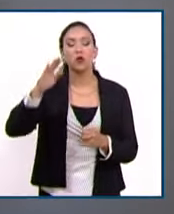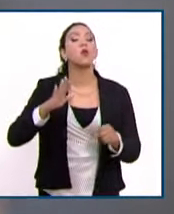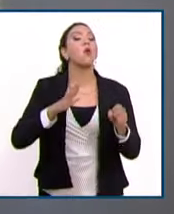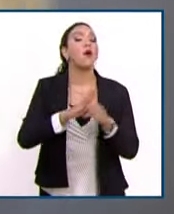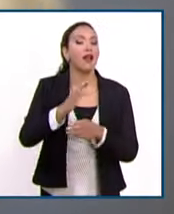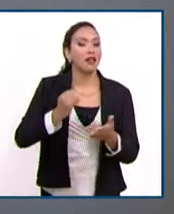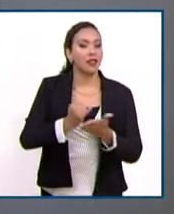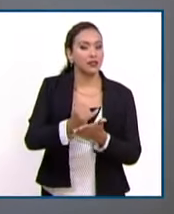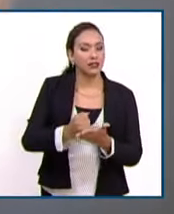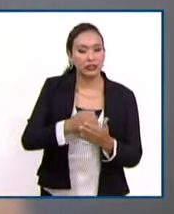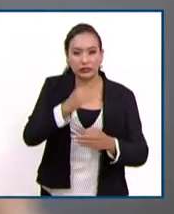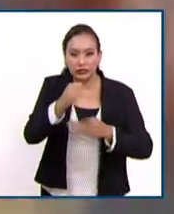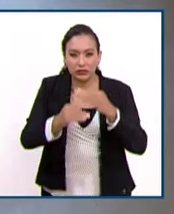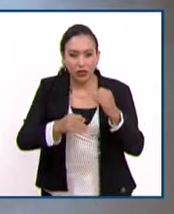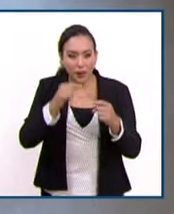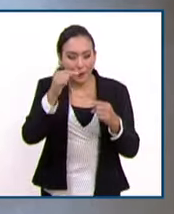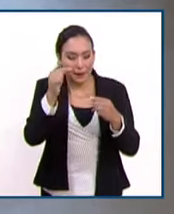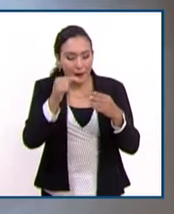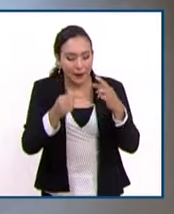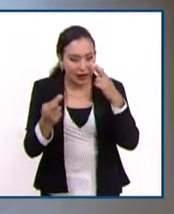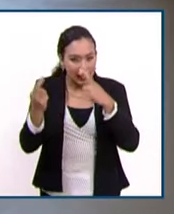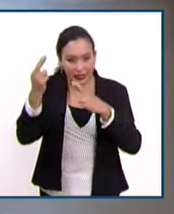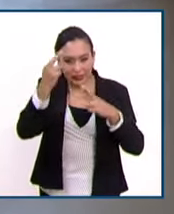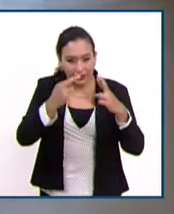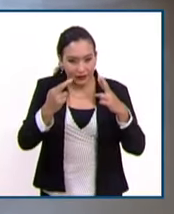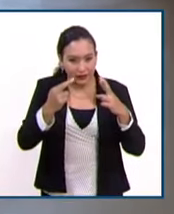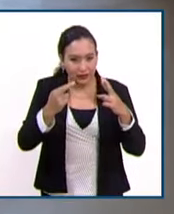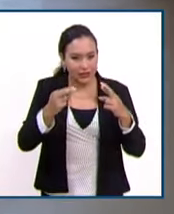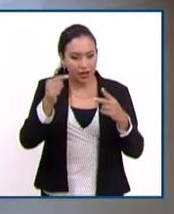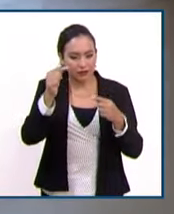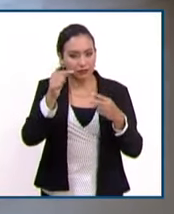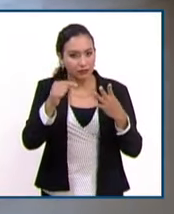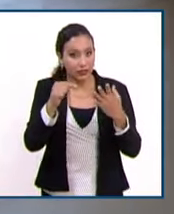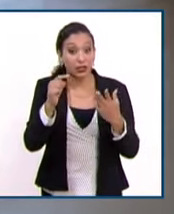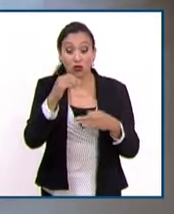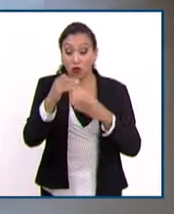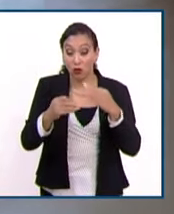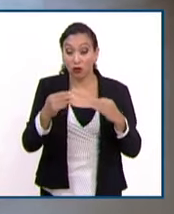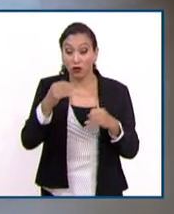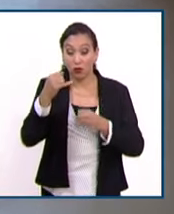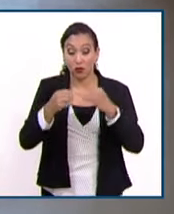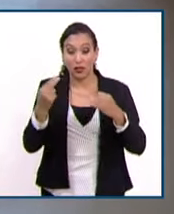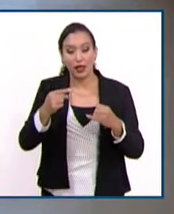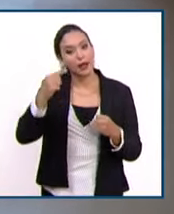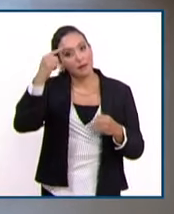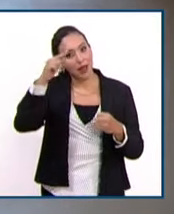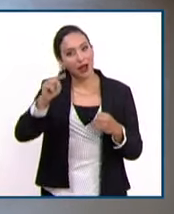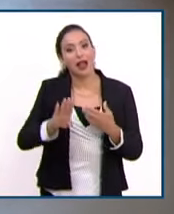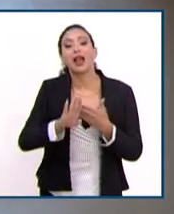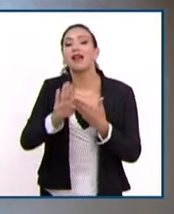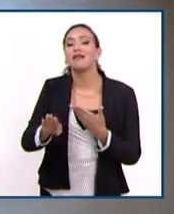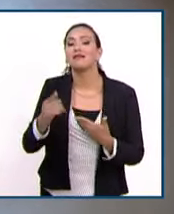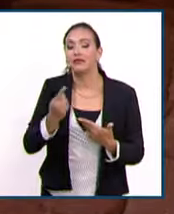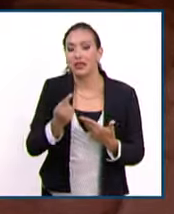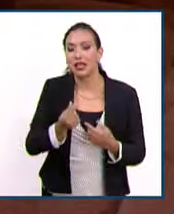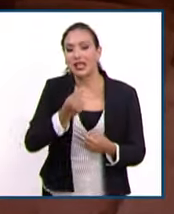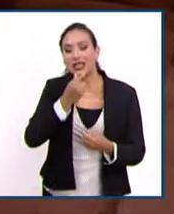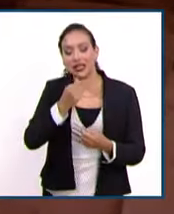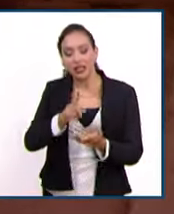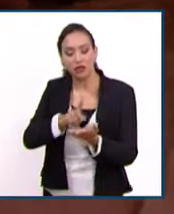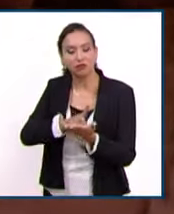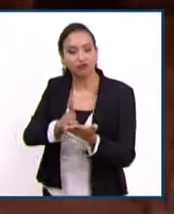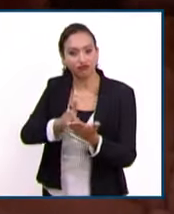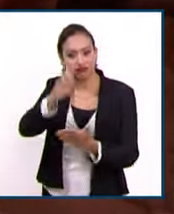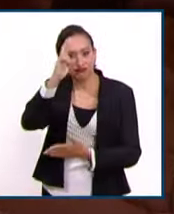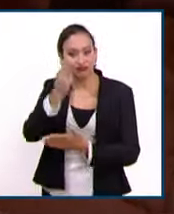cabo todas aquellas medidas, acciones o abstenciones que considere necesarias para prevenir la afectación o impacto en el derecho o interés